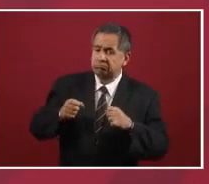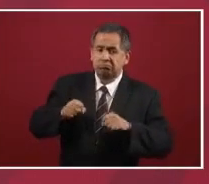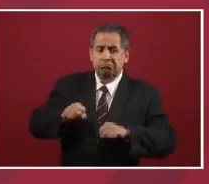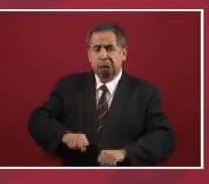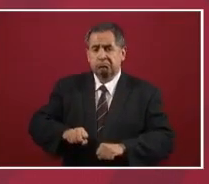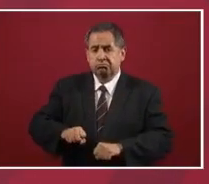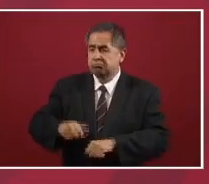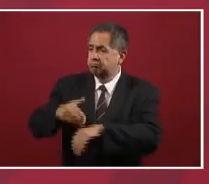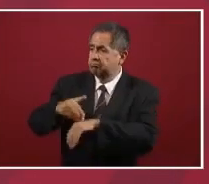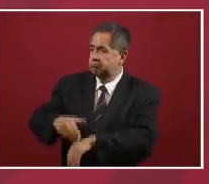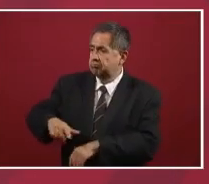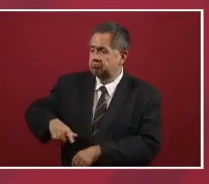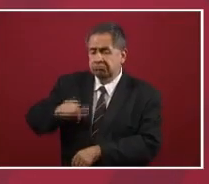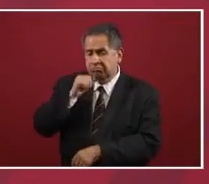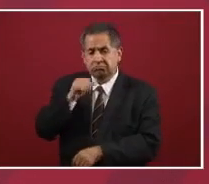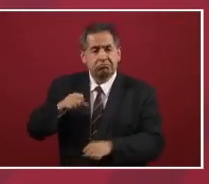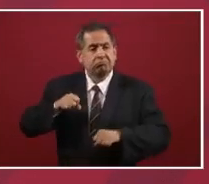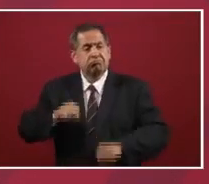y